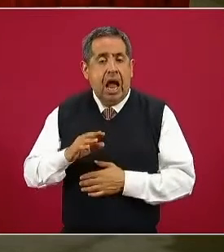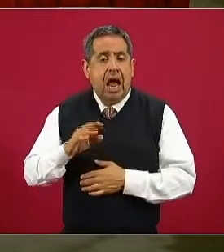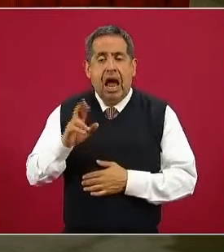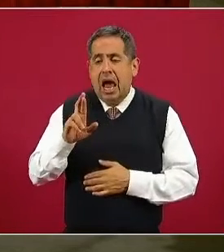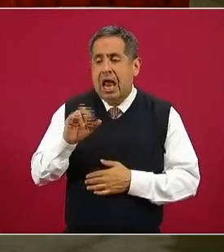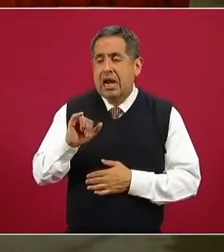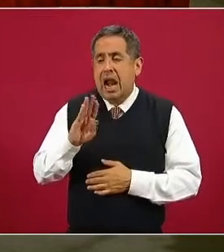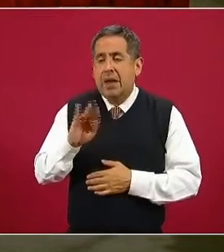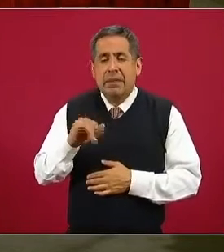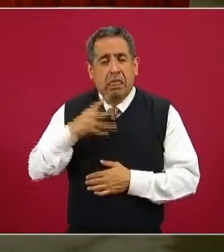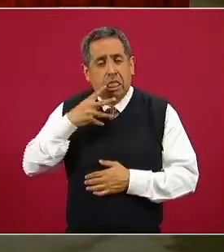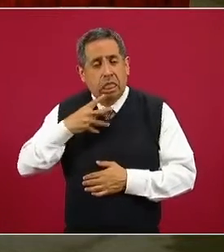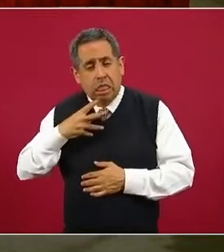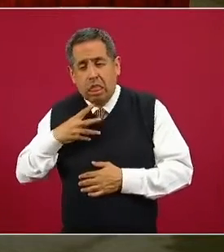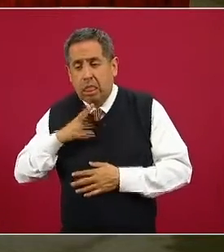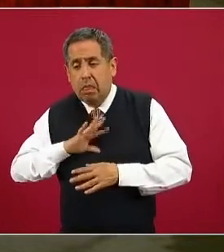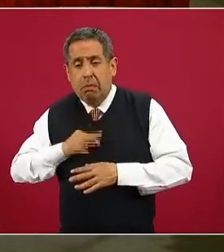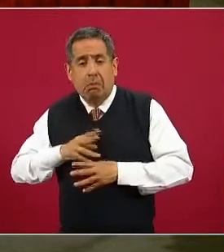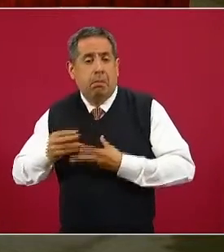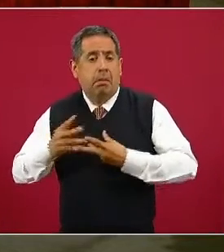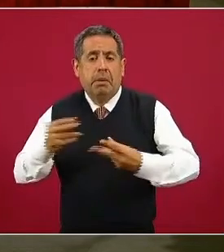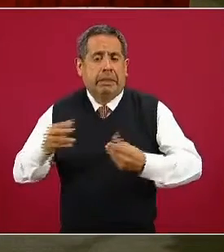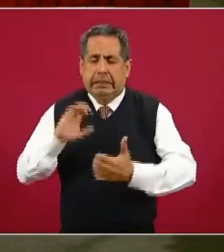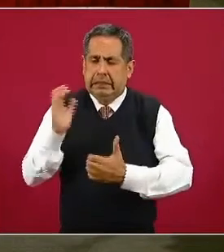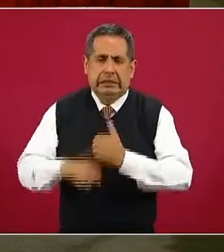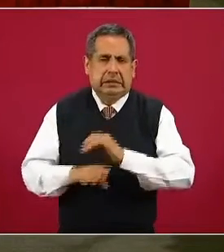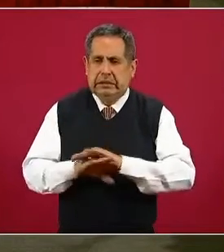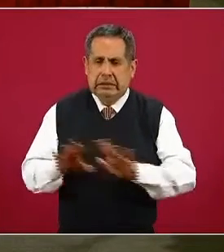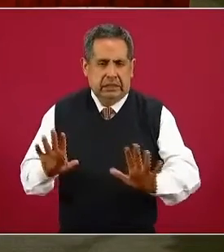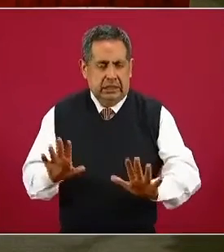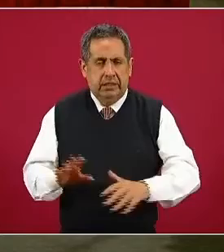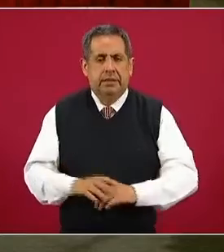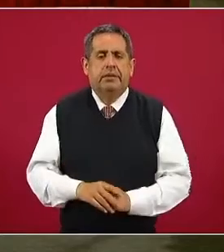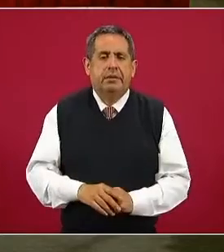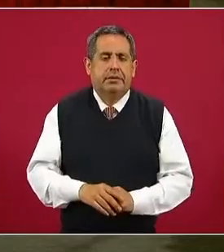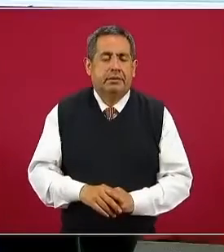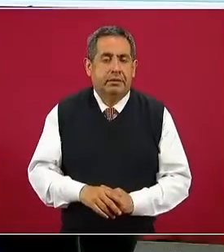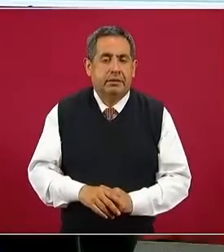canina para poder eliminar. La siguiente, por favor.